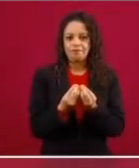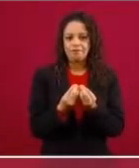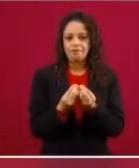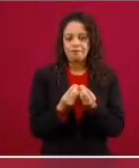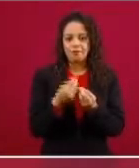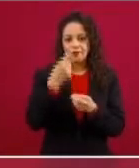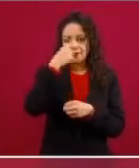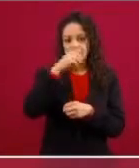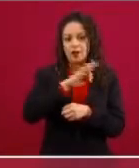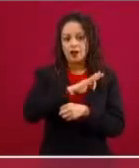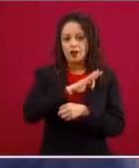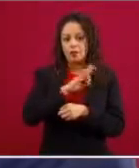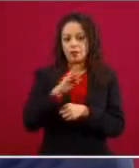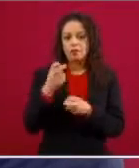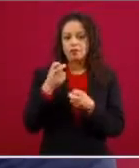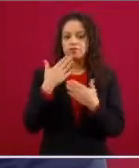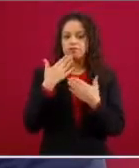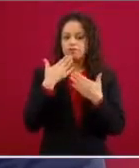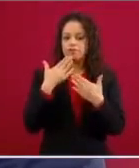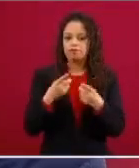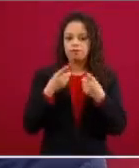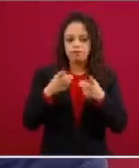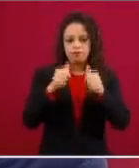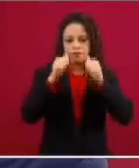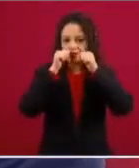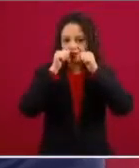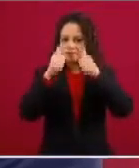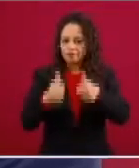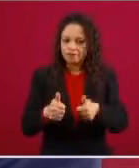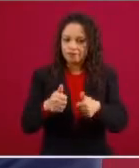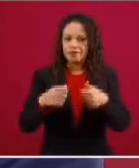ante el incremento de casos.